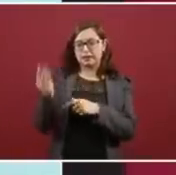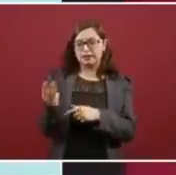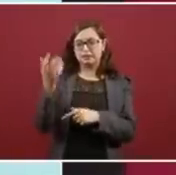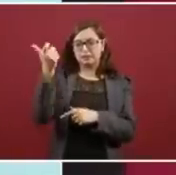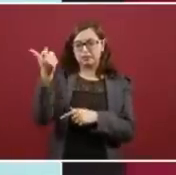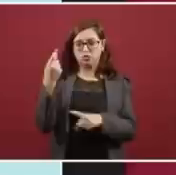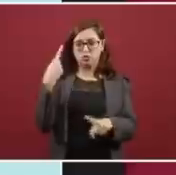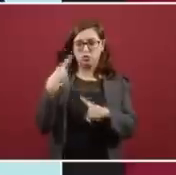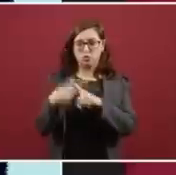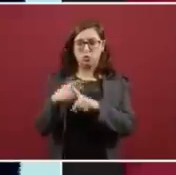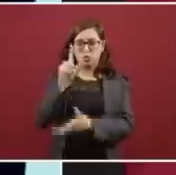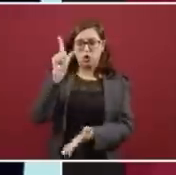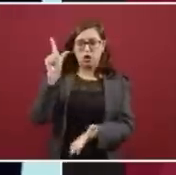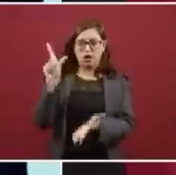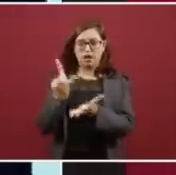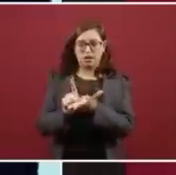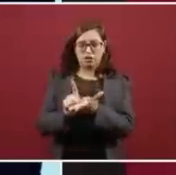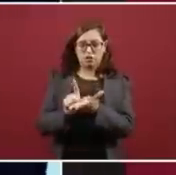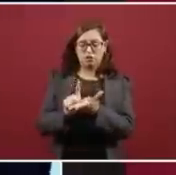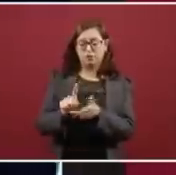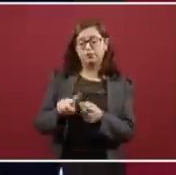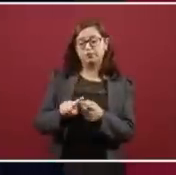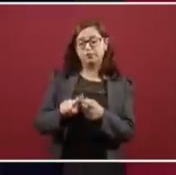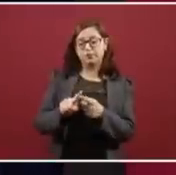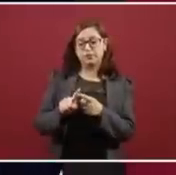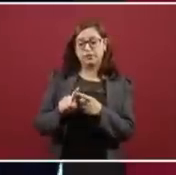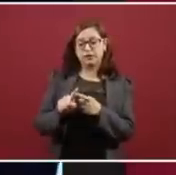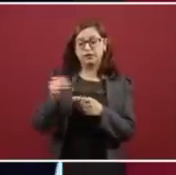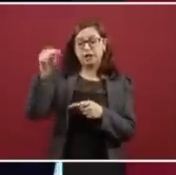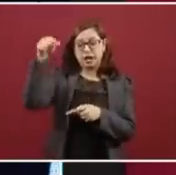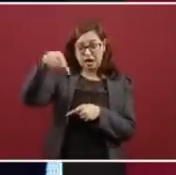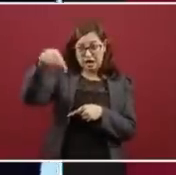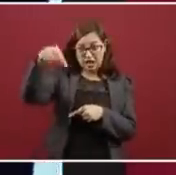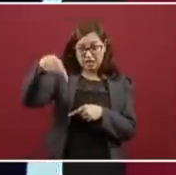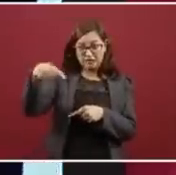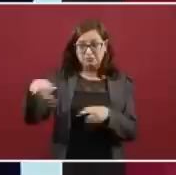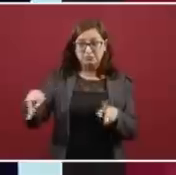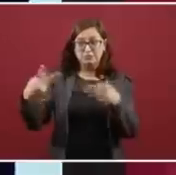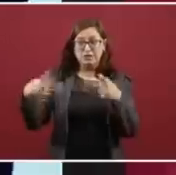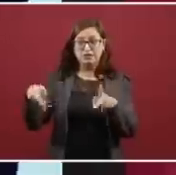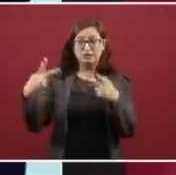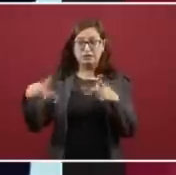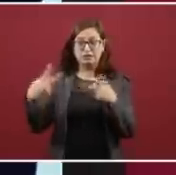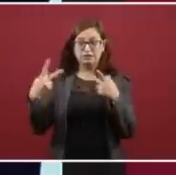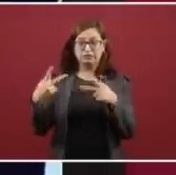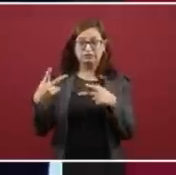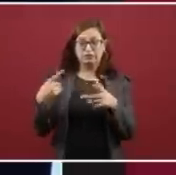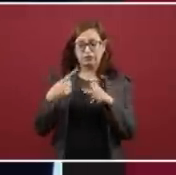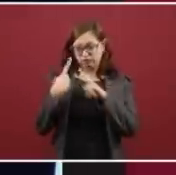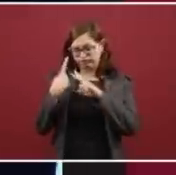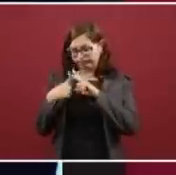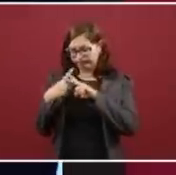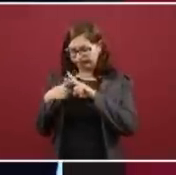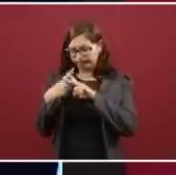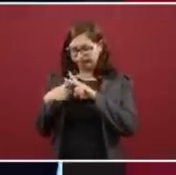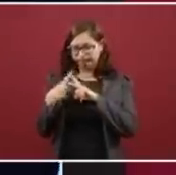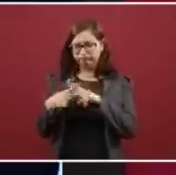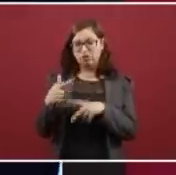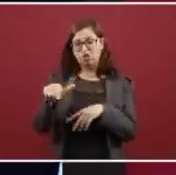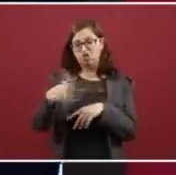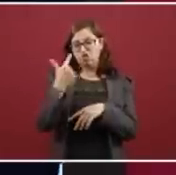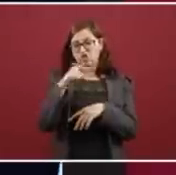centavos por litro el precio que tienen en esa terminal de servicio porque hicimos el cálculo para las